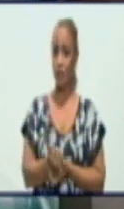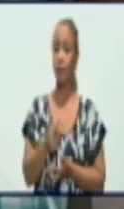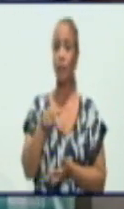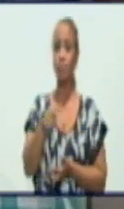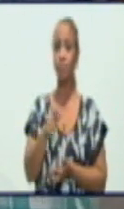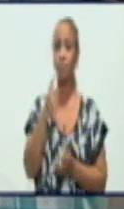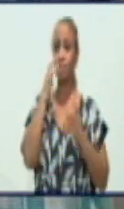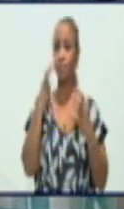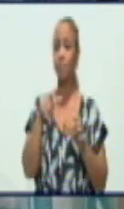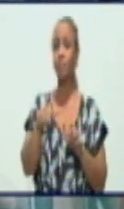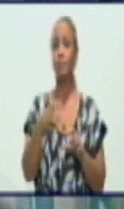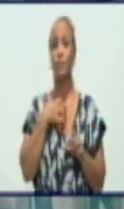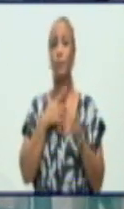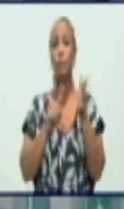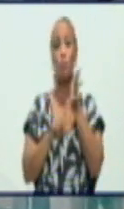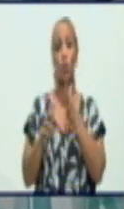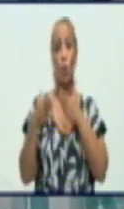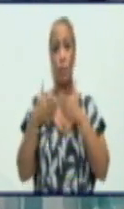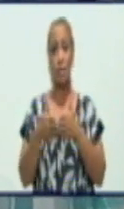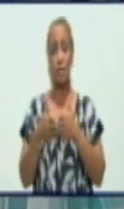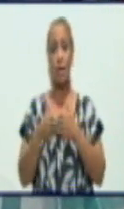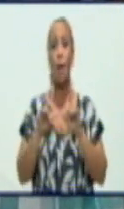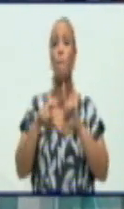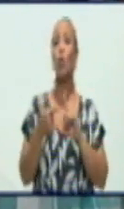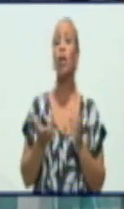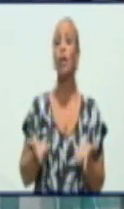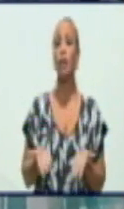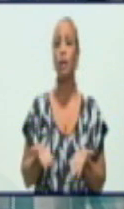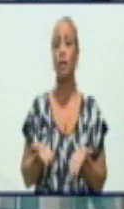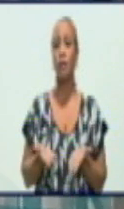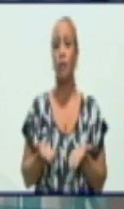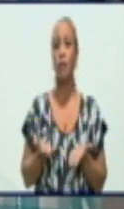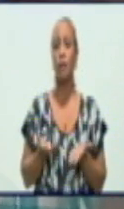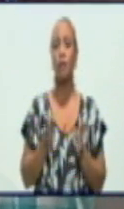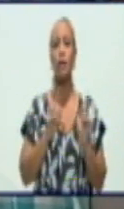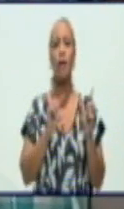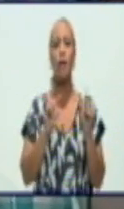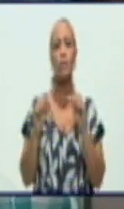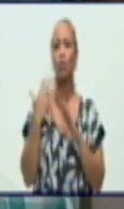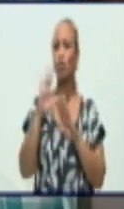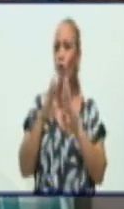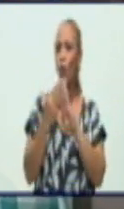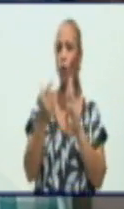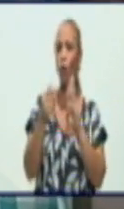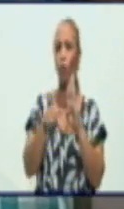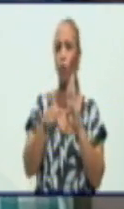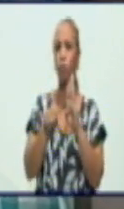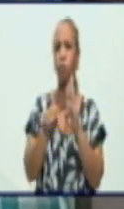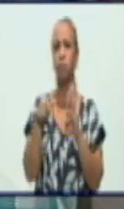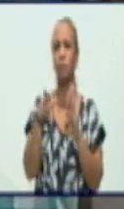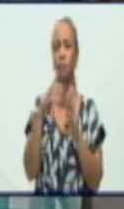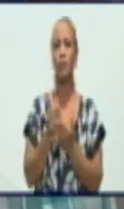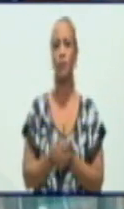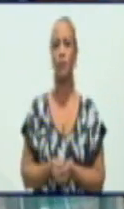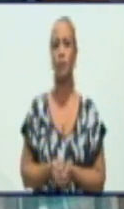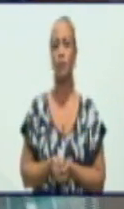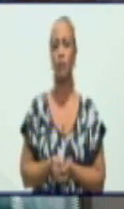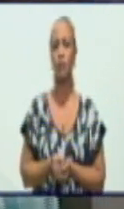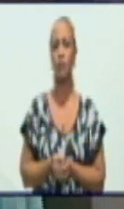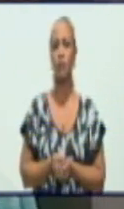debe tener en este momento la provincia porque porque casi todos los modelos sugieren esa misma situación el de nosotros